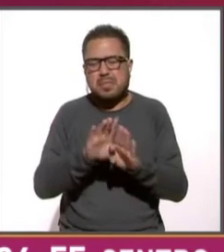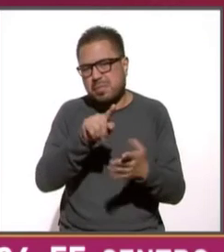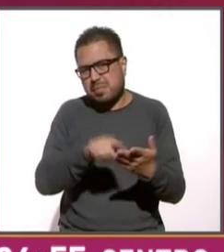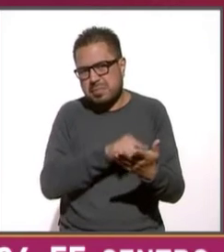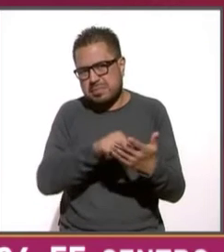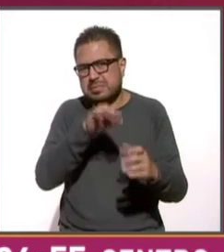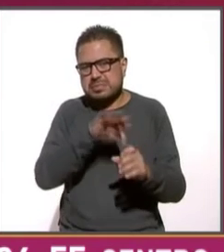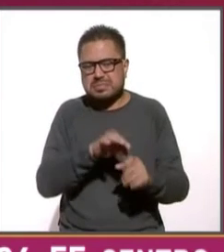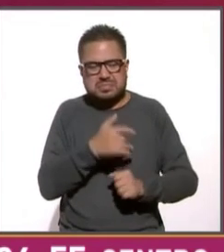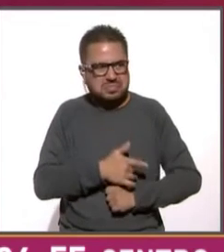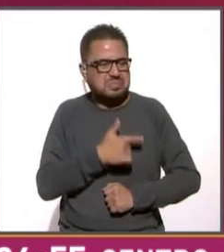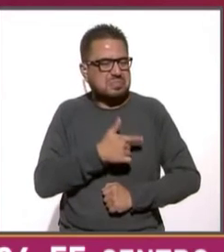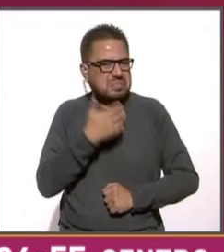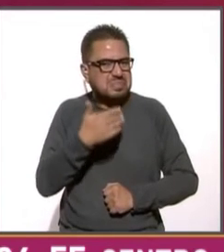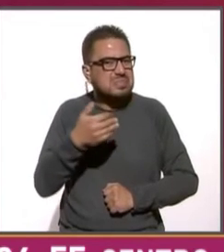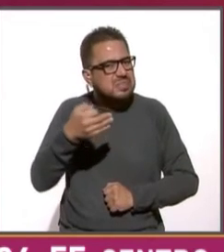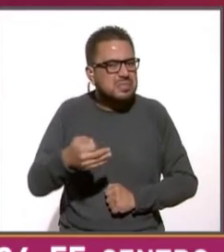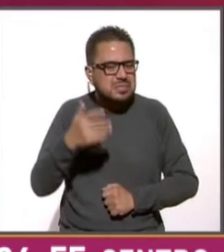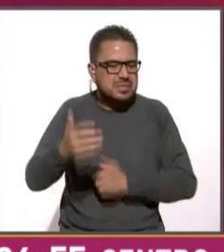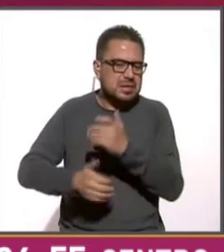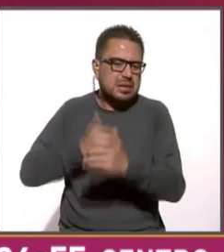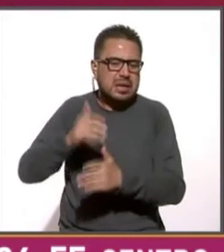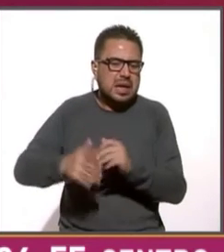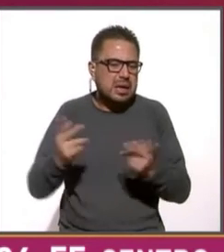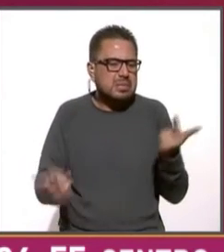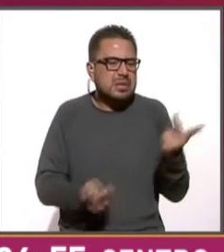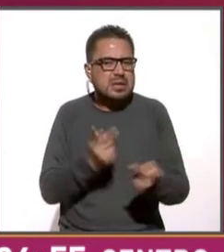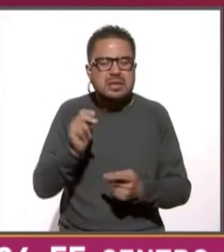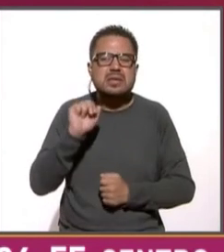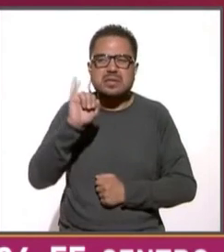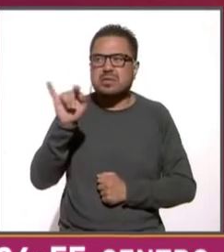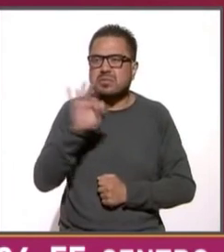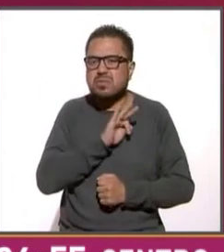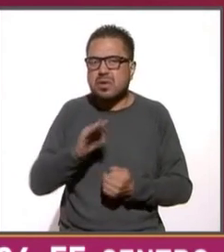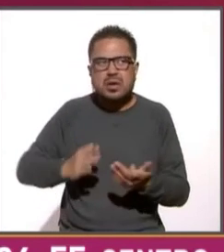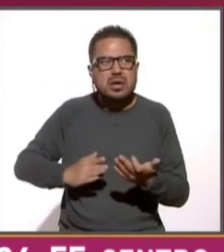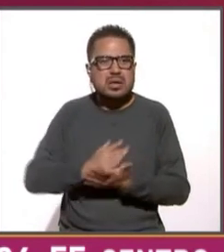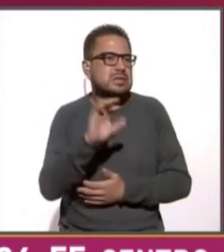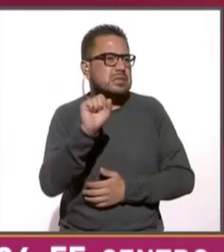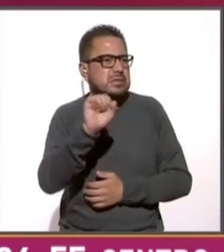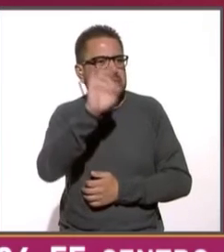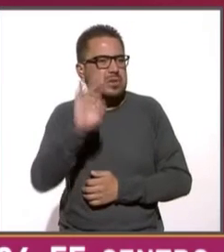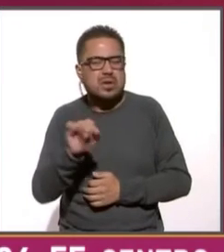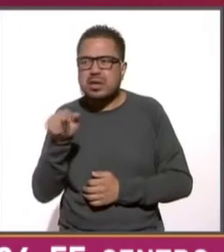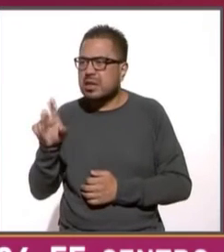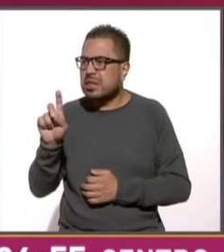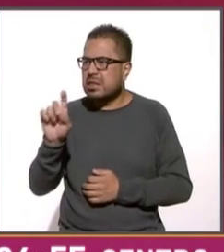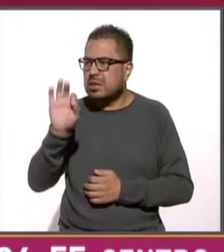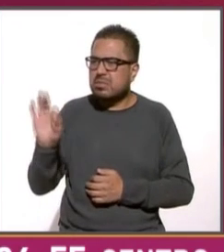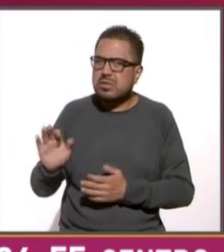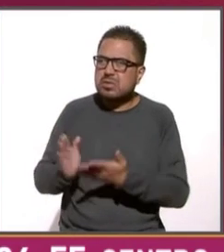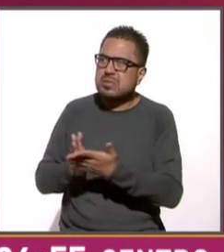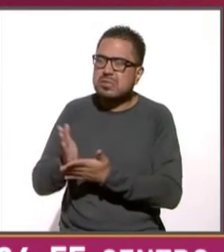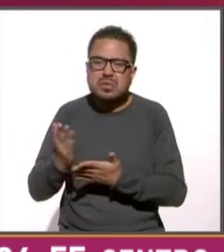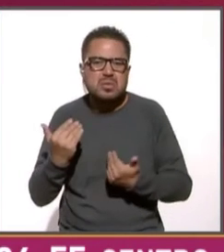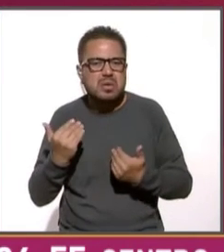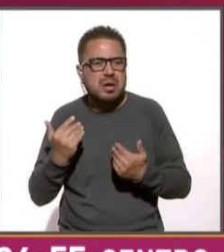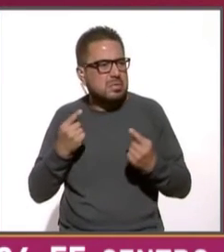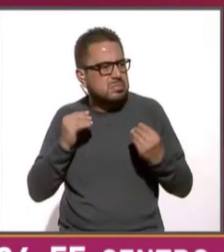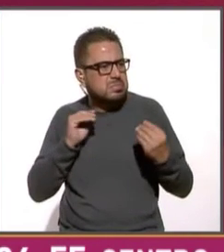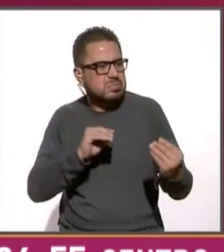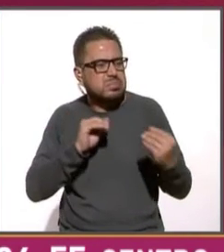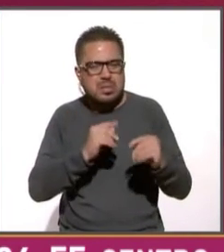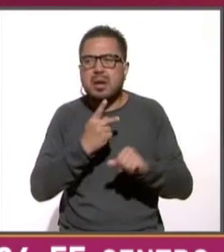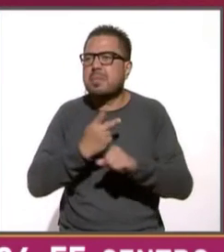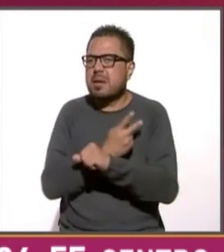muy predecible, pues al final las preguntas eran si él iba a pasar de 60, si ella iba a pasar de 30, no había mucha discusión sobre